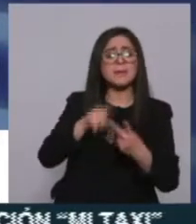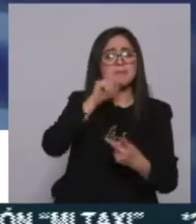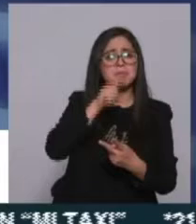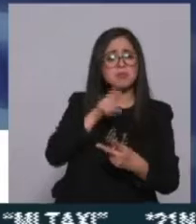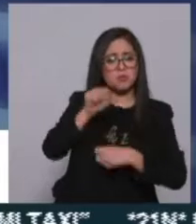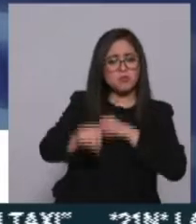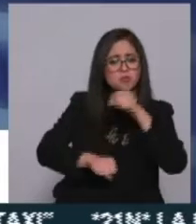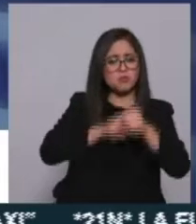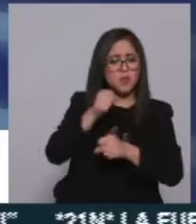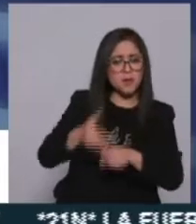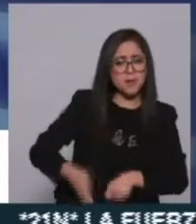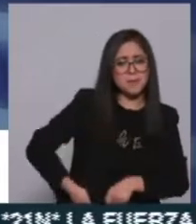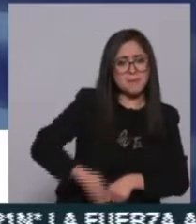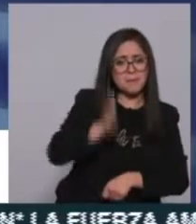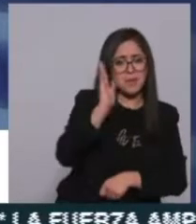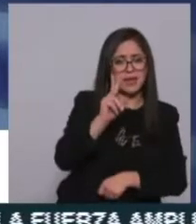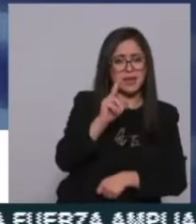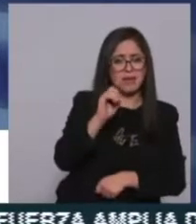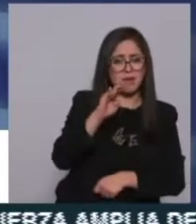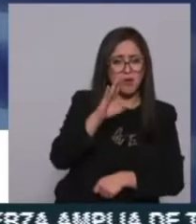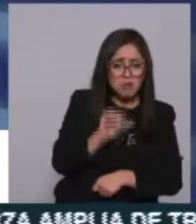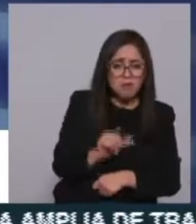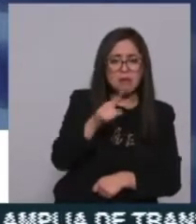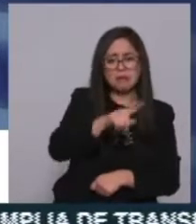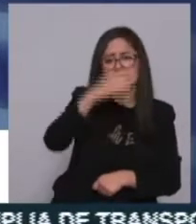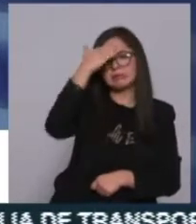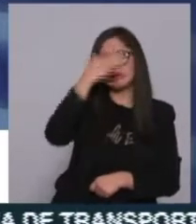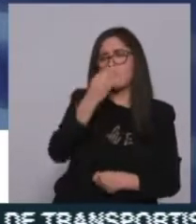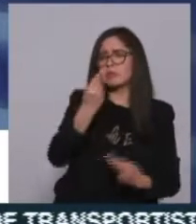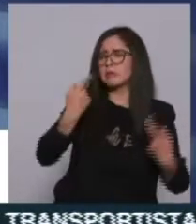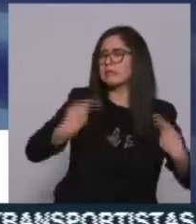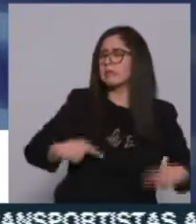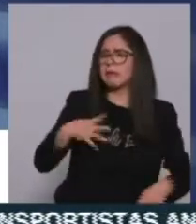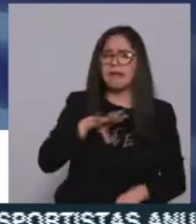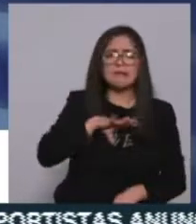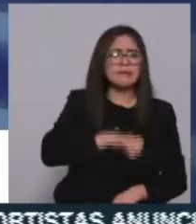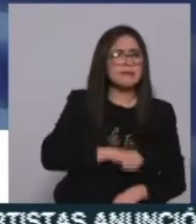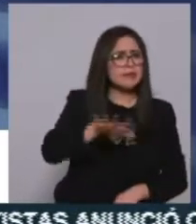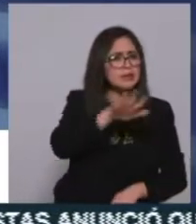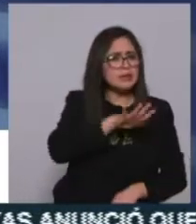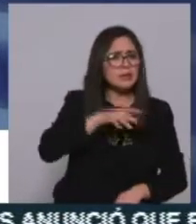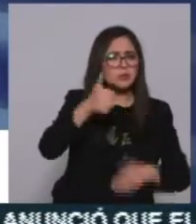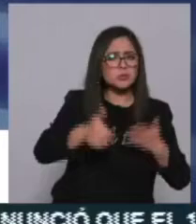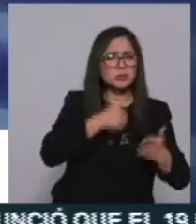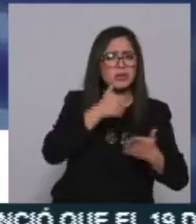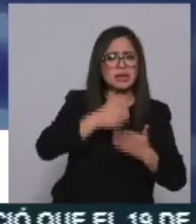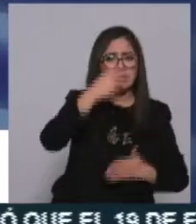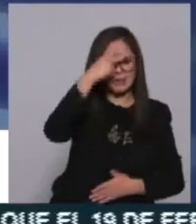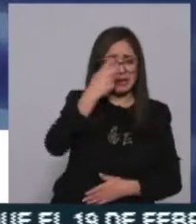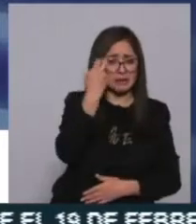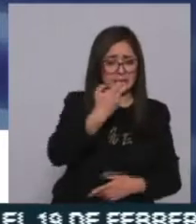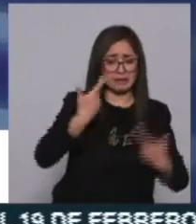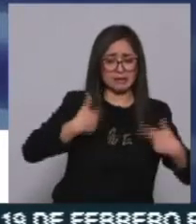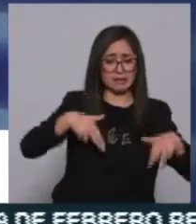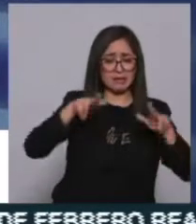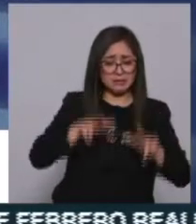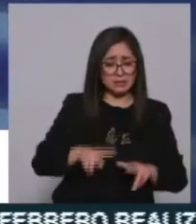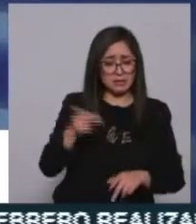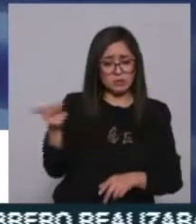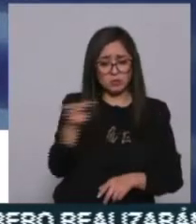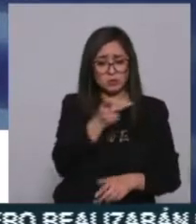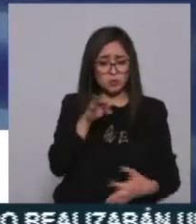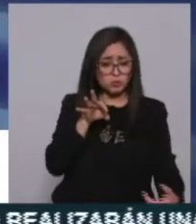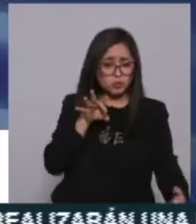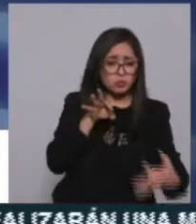en Reforma, que es la avenida más querida de la ciudad, más representativa, y creo que estos dos elementos fueron los que hicieron esa mancuerna para